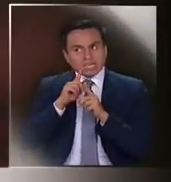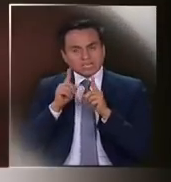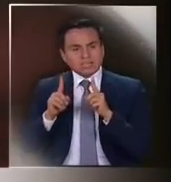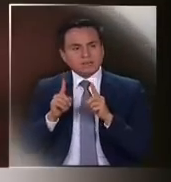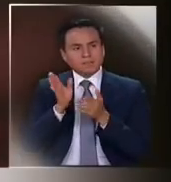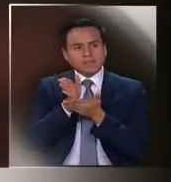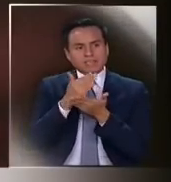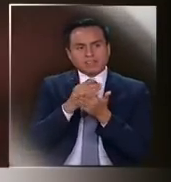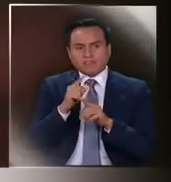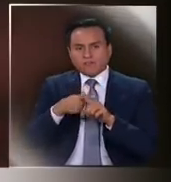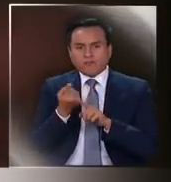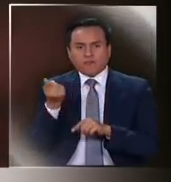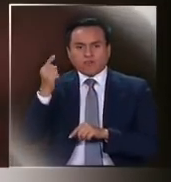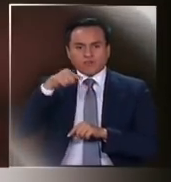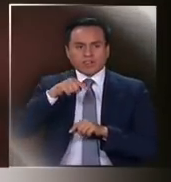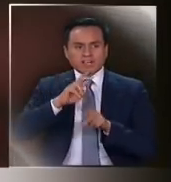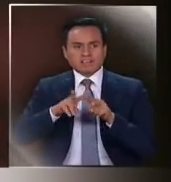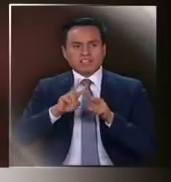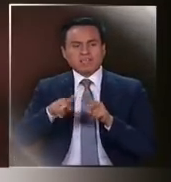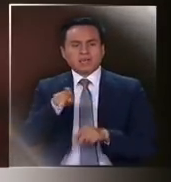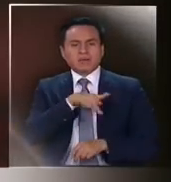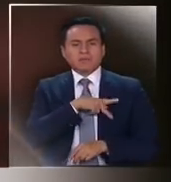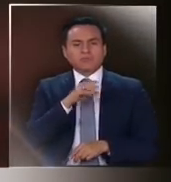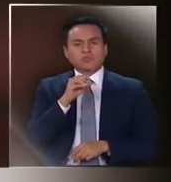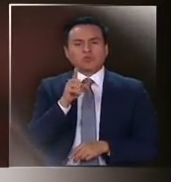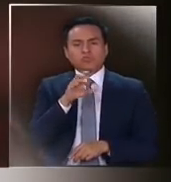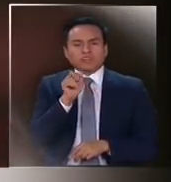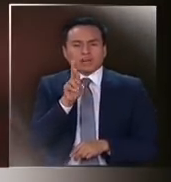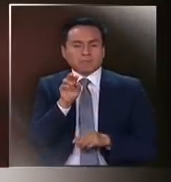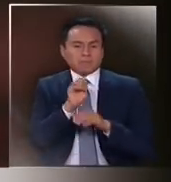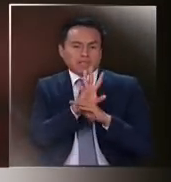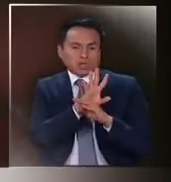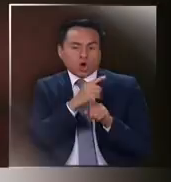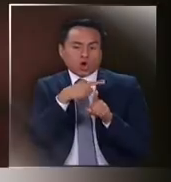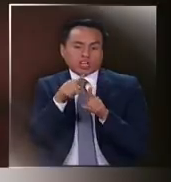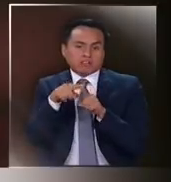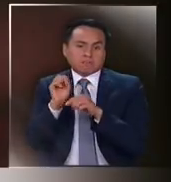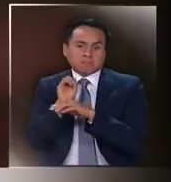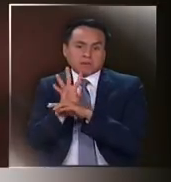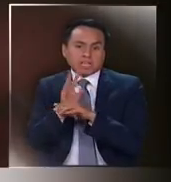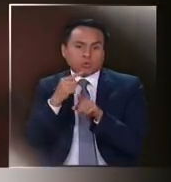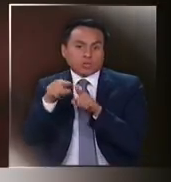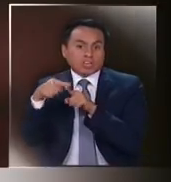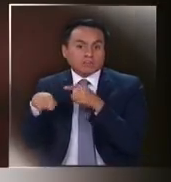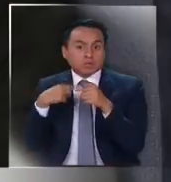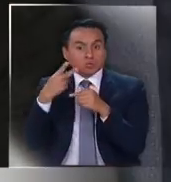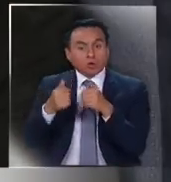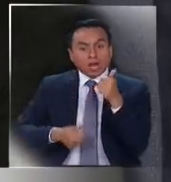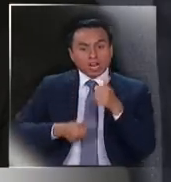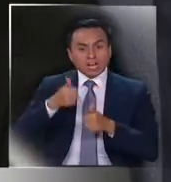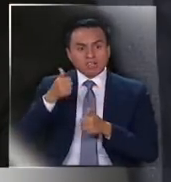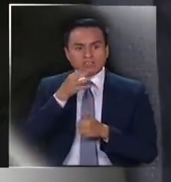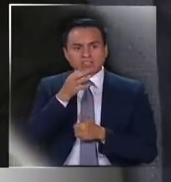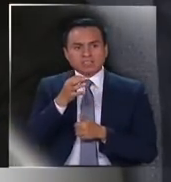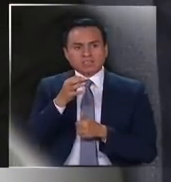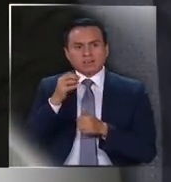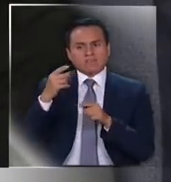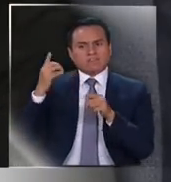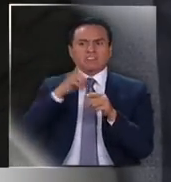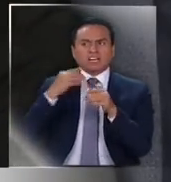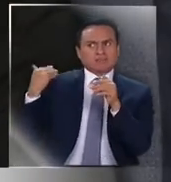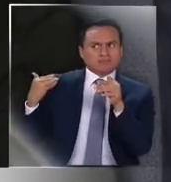de los planes volver a llegar a los premios Oscar, ya sea con esta película como con otra película para tu carrera? No se puede partir desde el